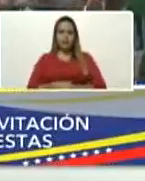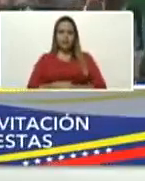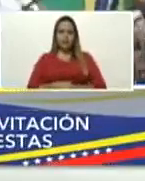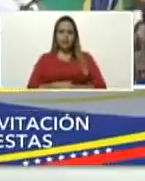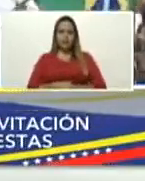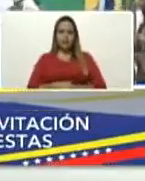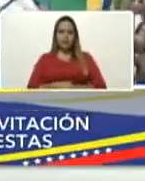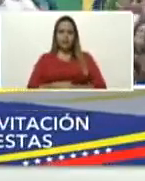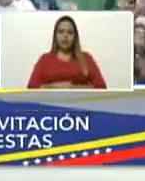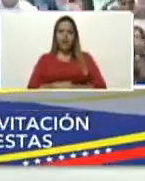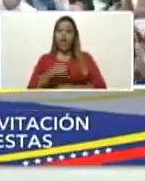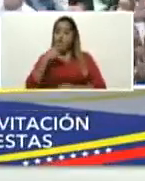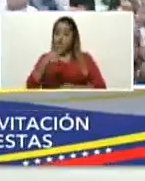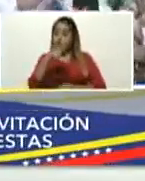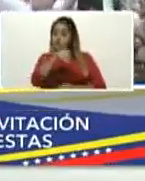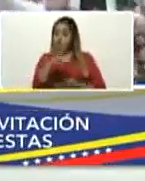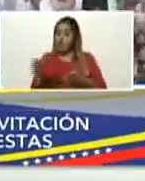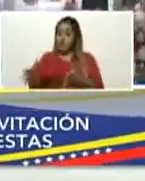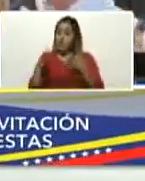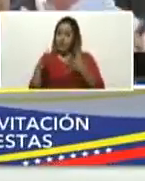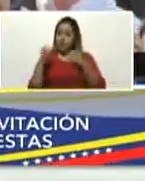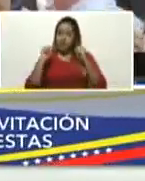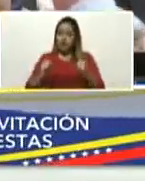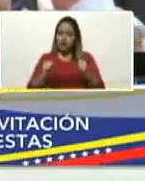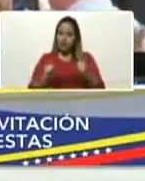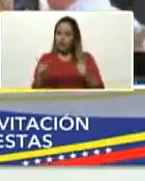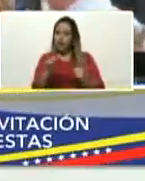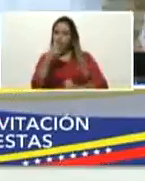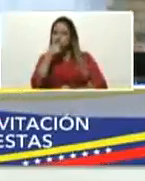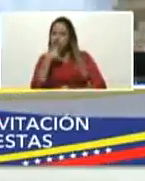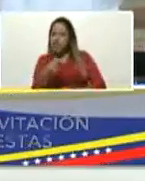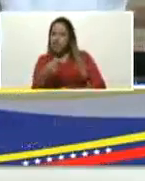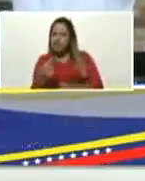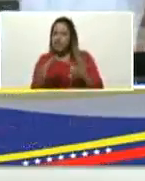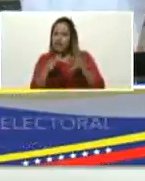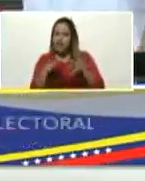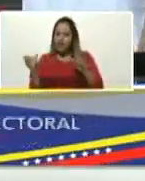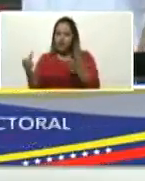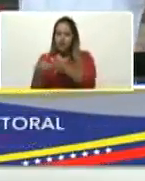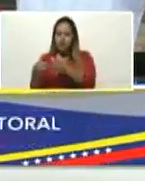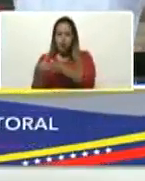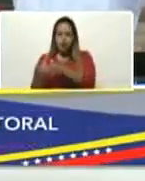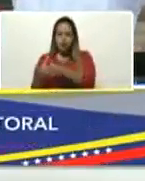y le dije que era una victoria heroica. No es fácil ganarle al fascismo.